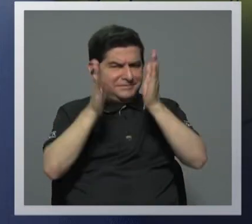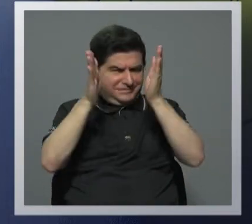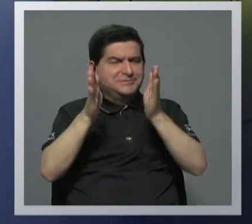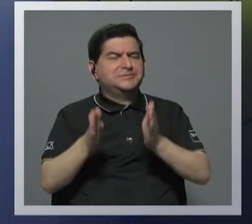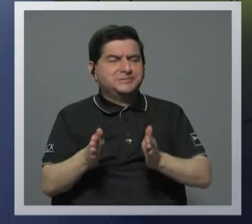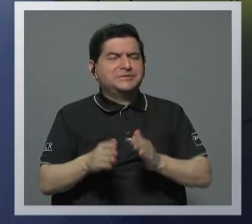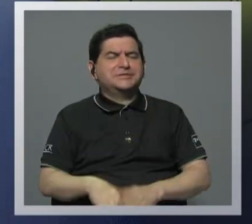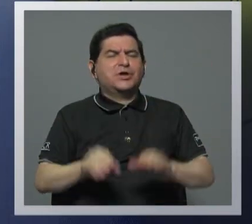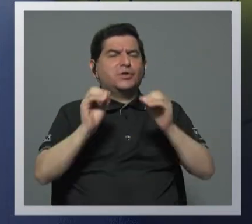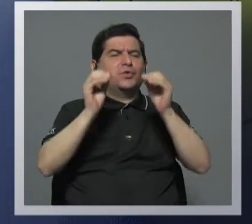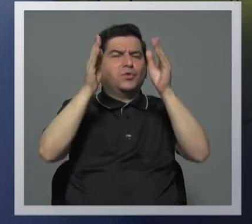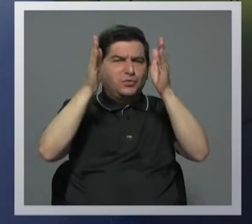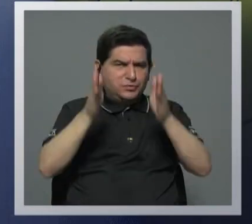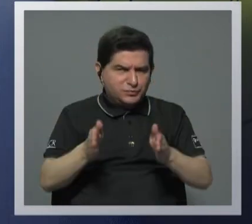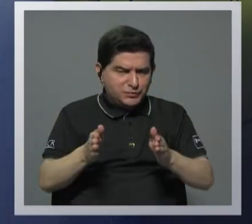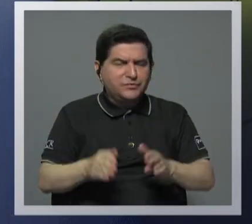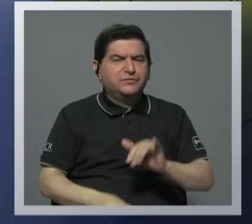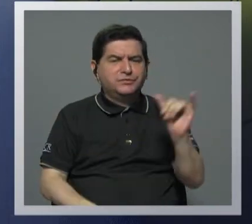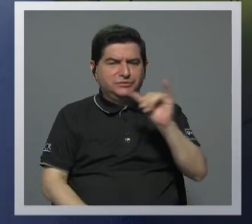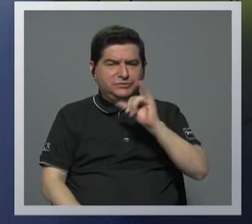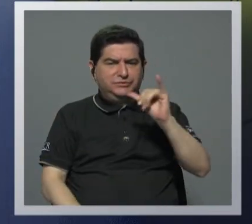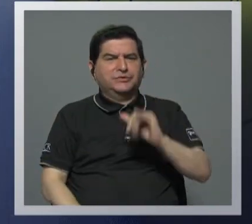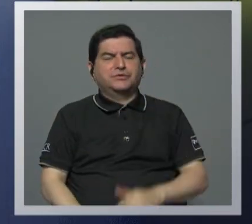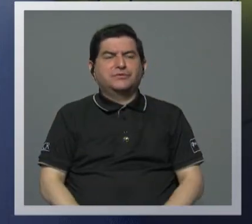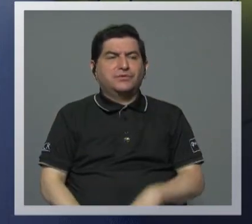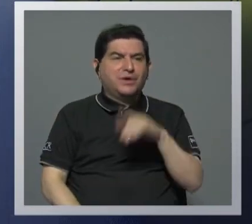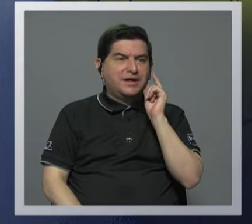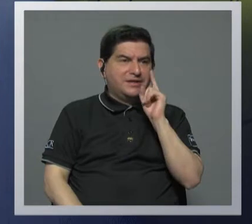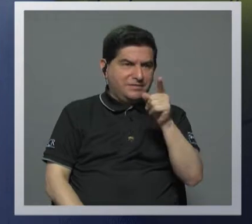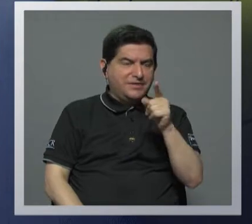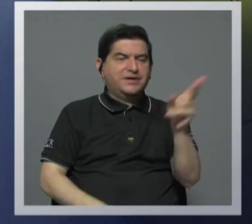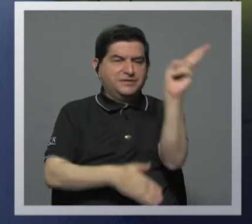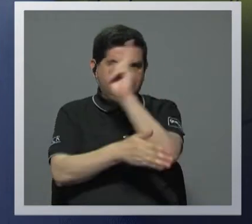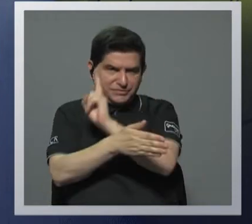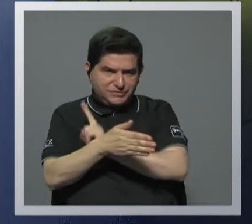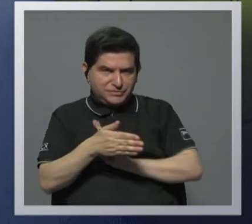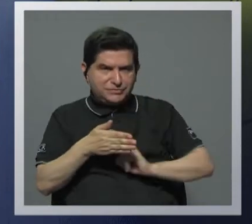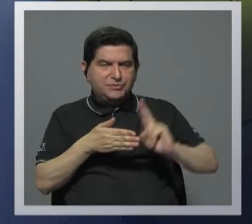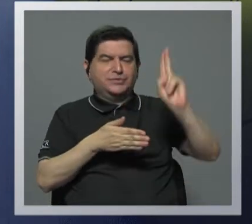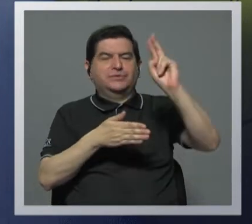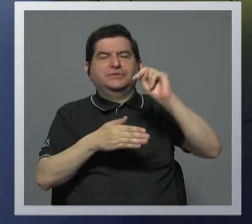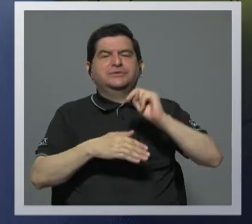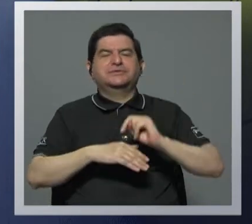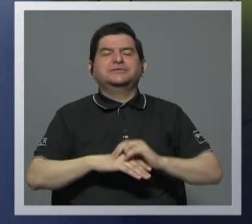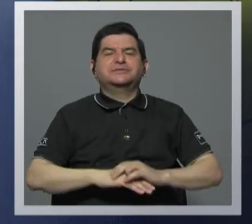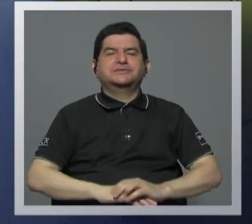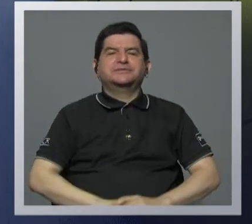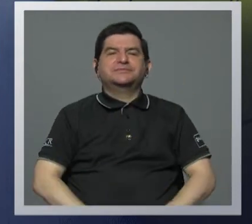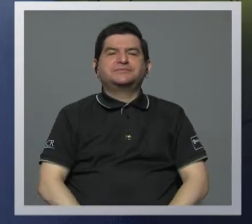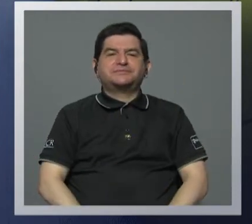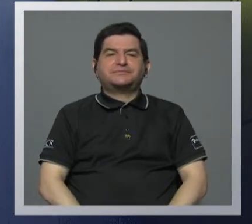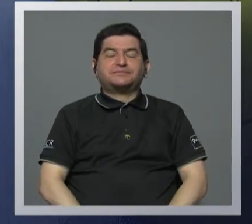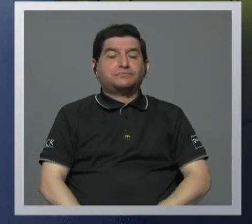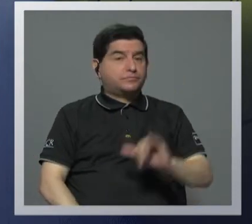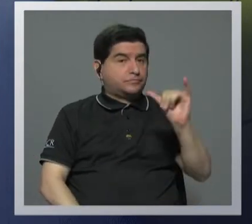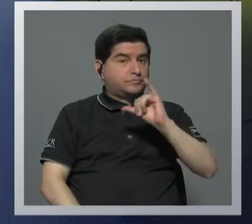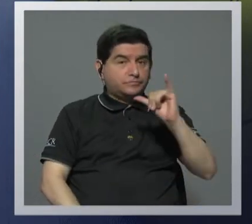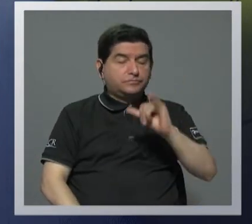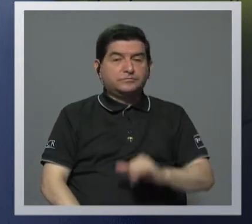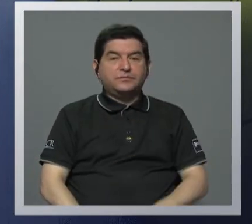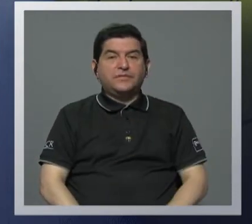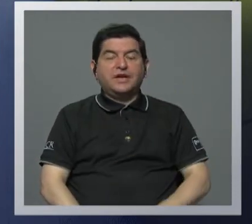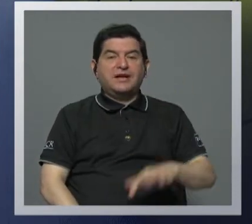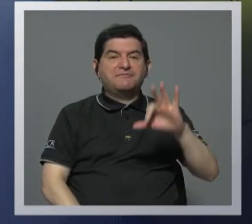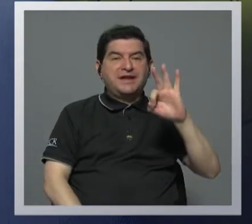investigadores y docentes de esa casa de estudios, que no es la misma que